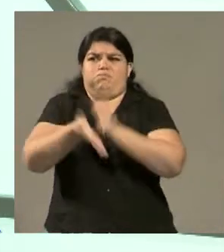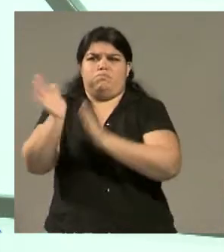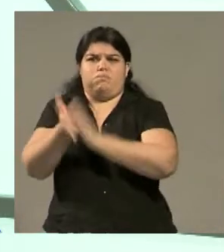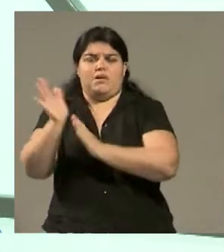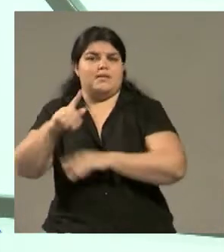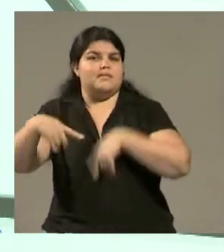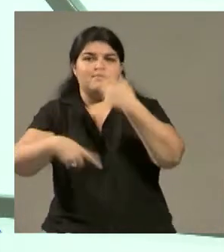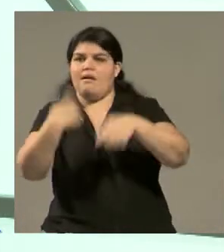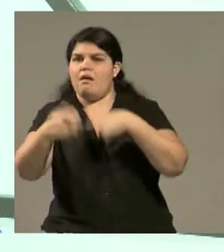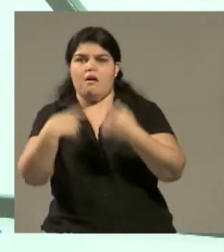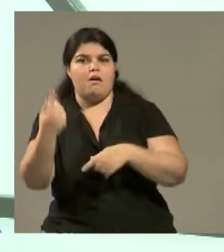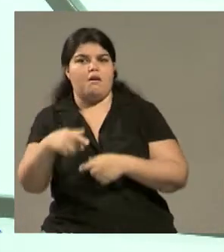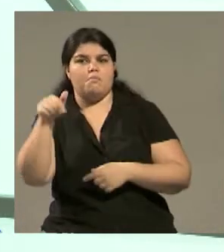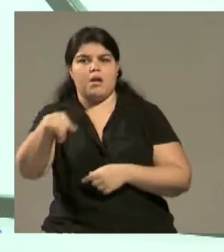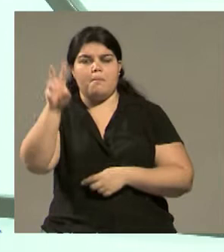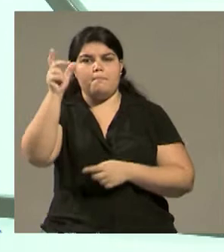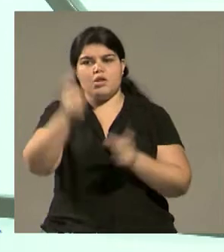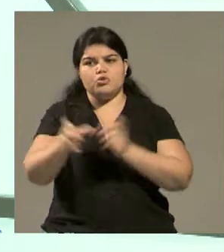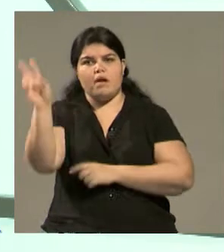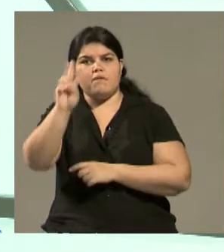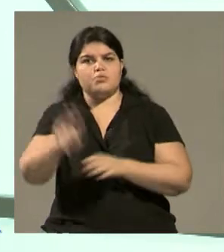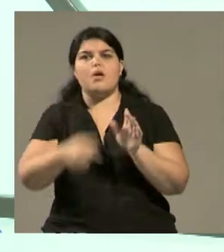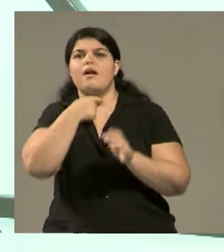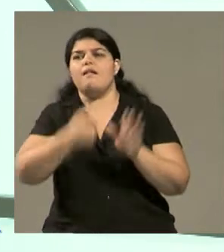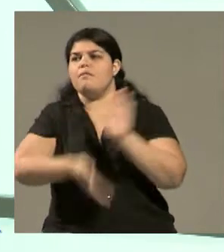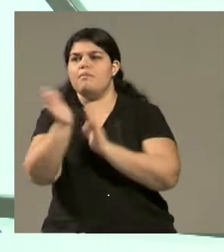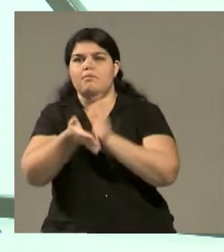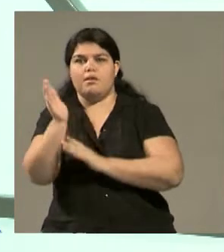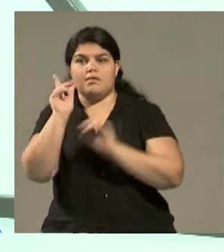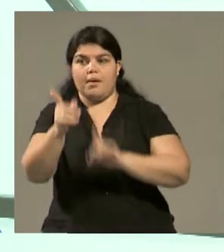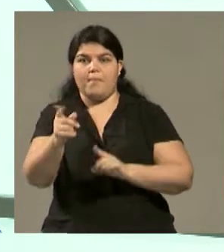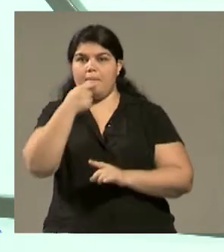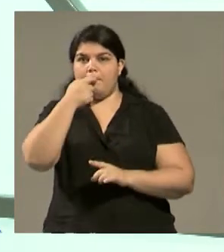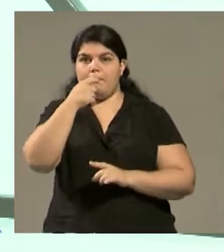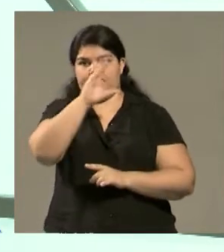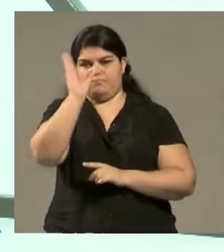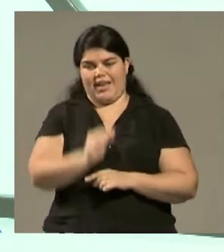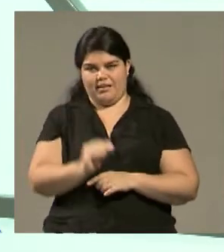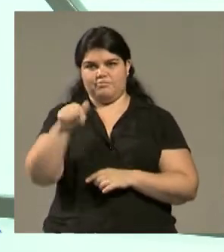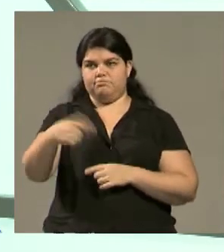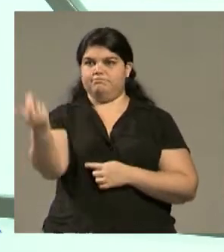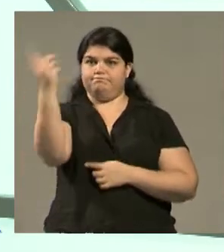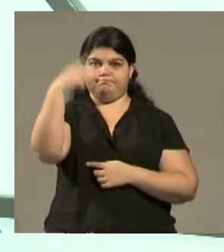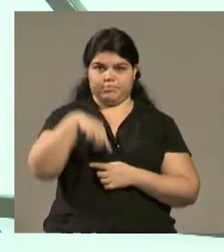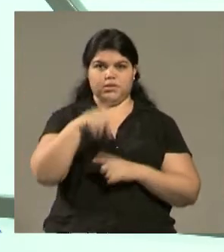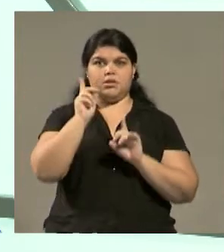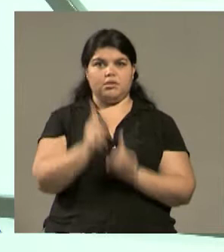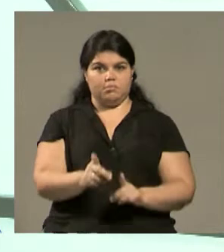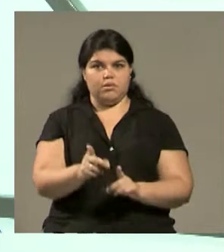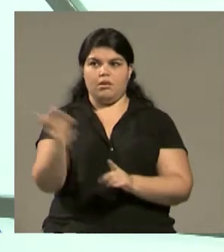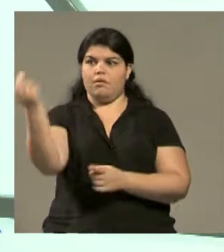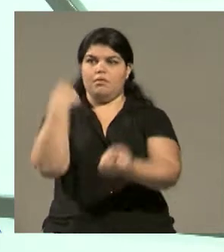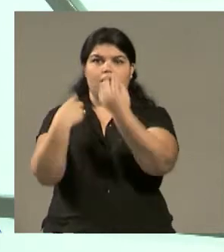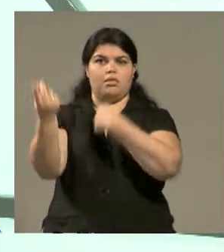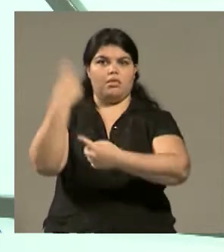frontera miles de venezolanos, y nuestro país justamente en algunos porcentajes había tenido una ola inmigratoria de